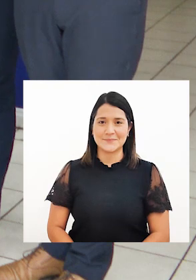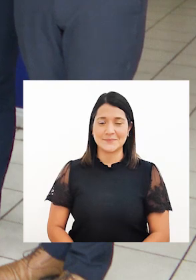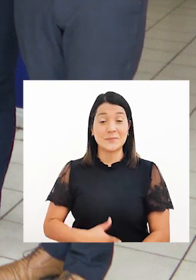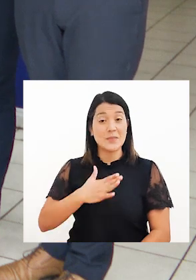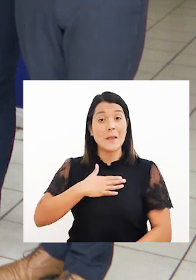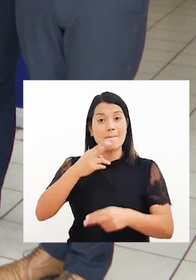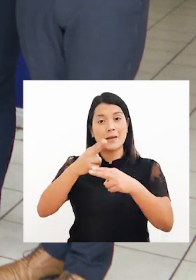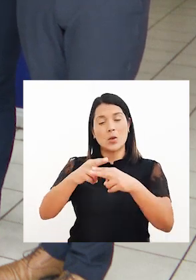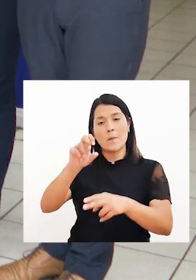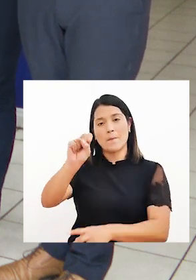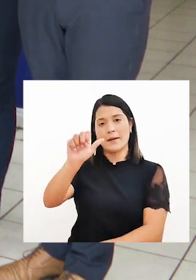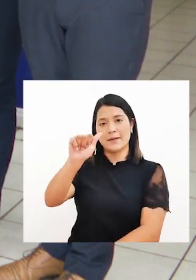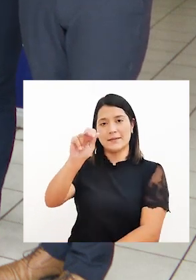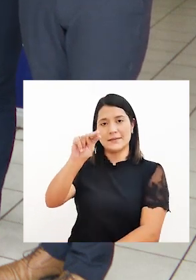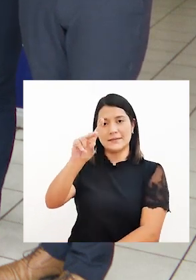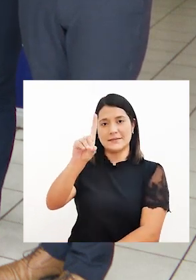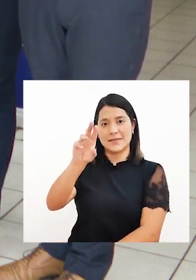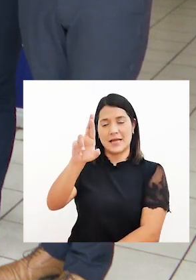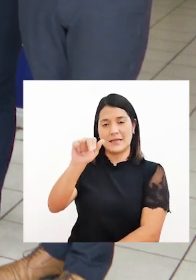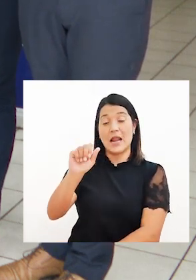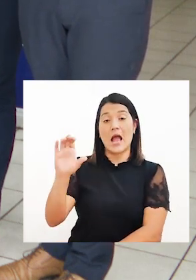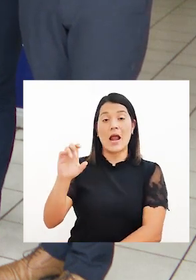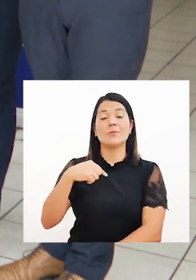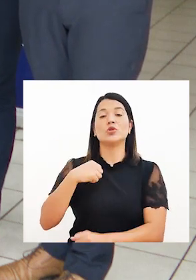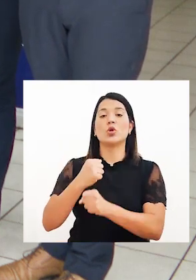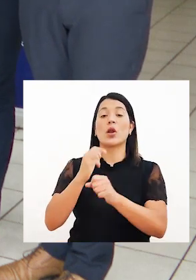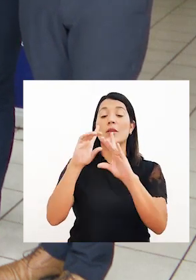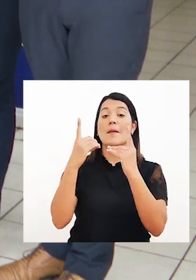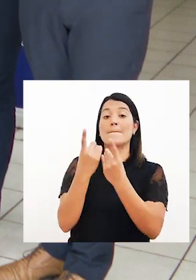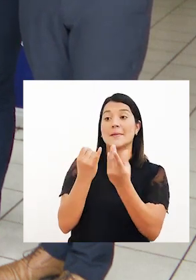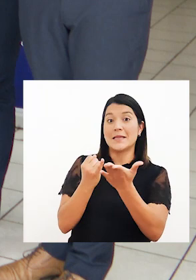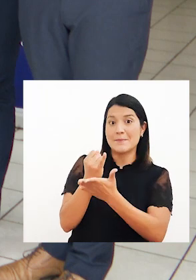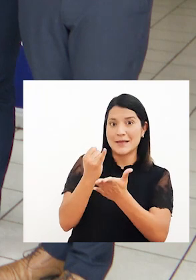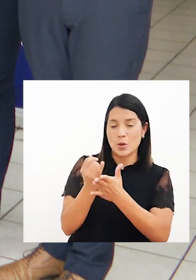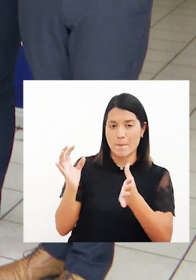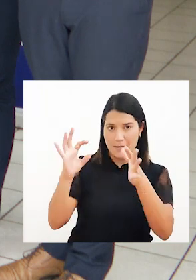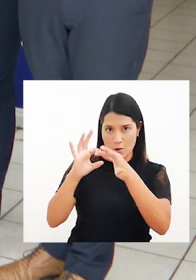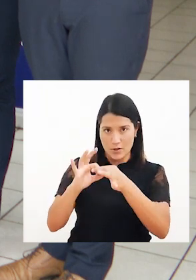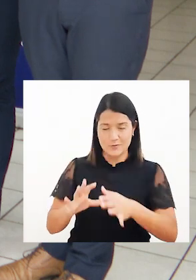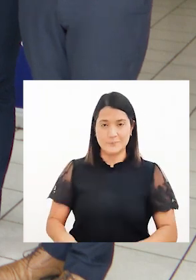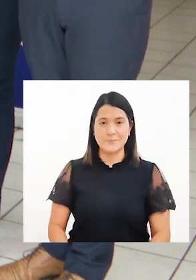Mi nombre es Sandra Calvo, trabajo en el Departamento de Investigación y Vinculación.